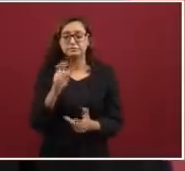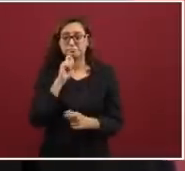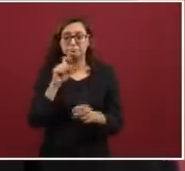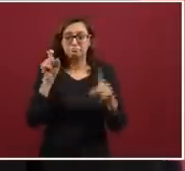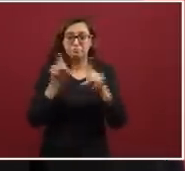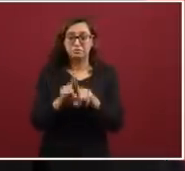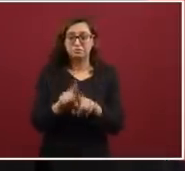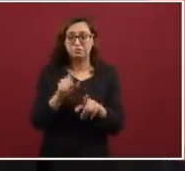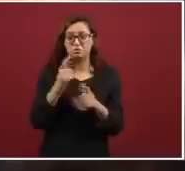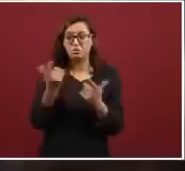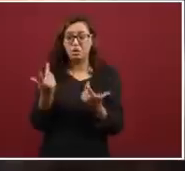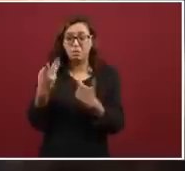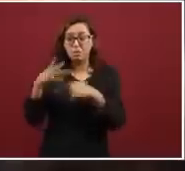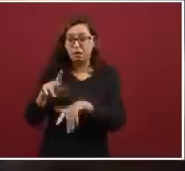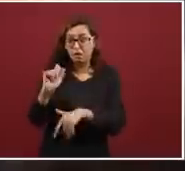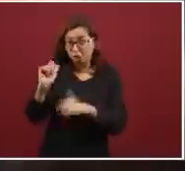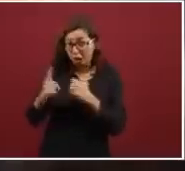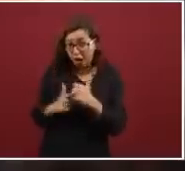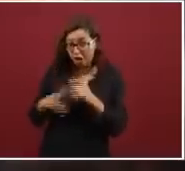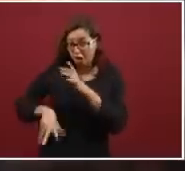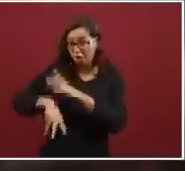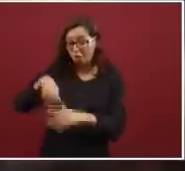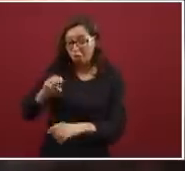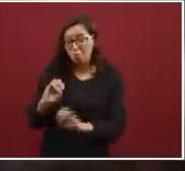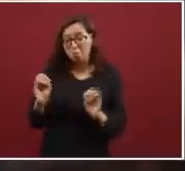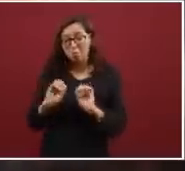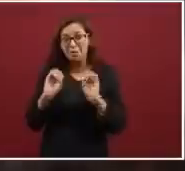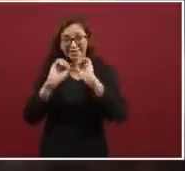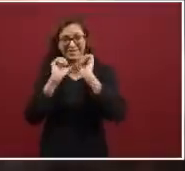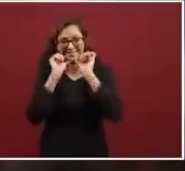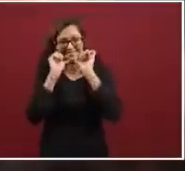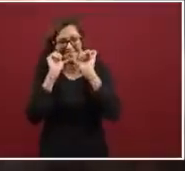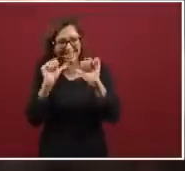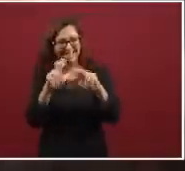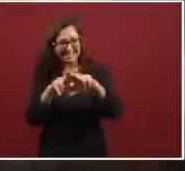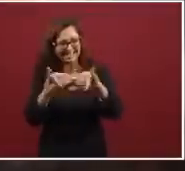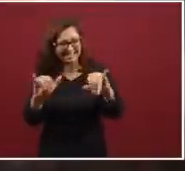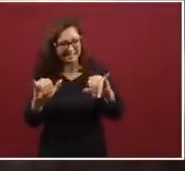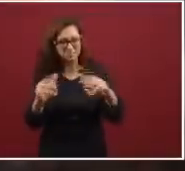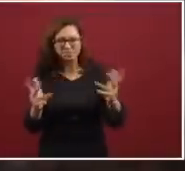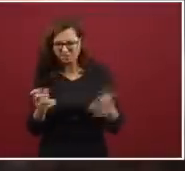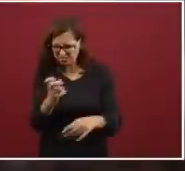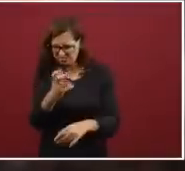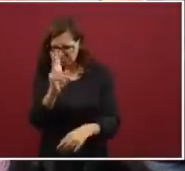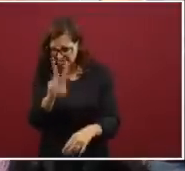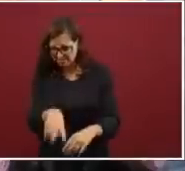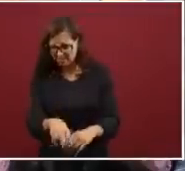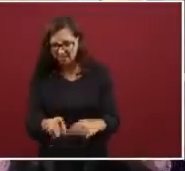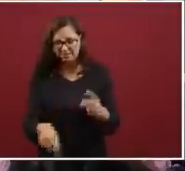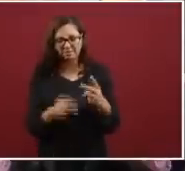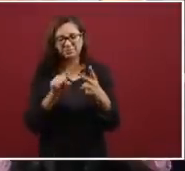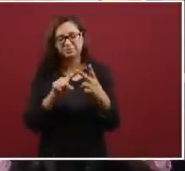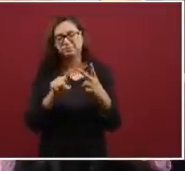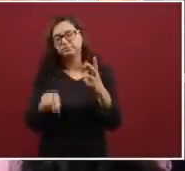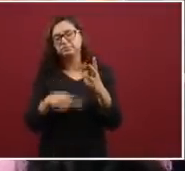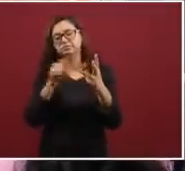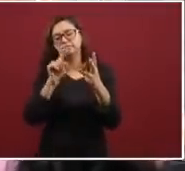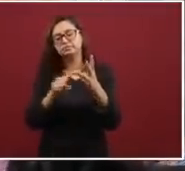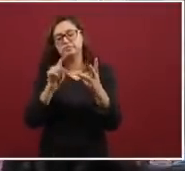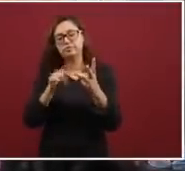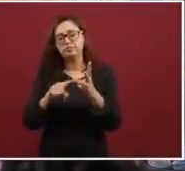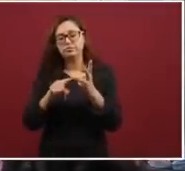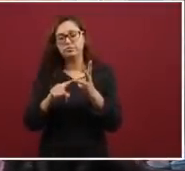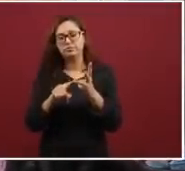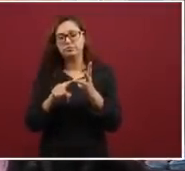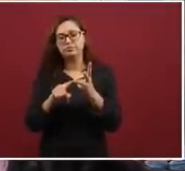hay anuencias bancarias. Esa es la información que quería comentarle. Y mi pregunta es, la información derivada de